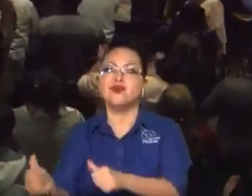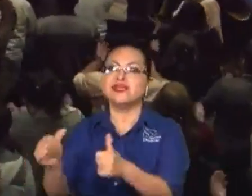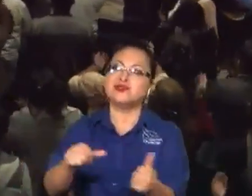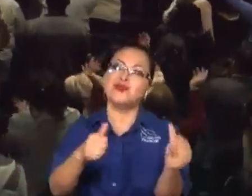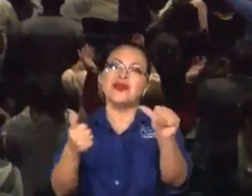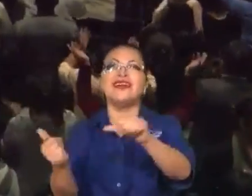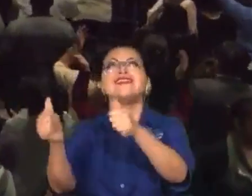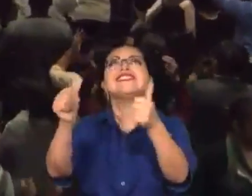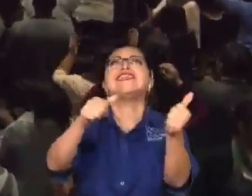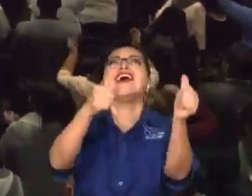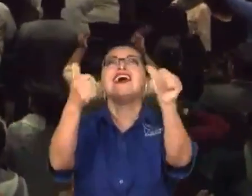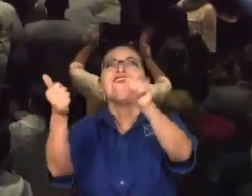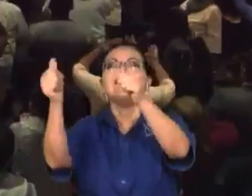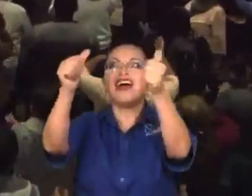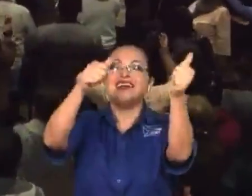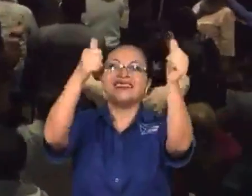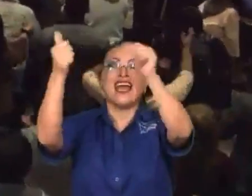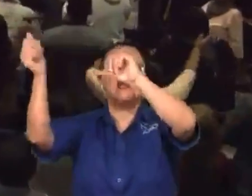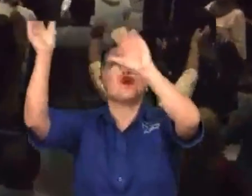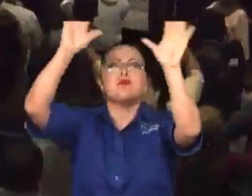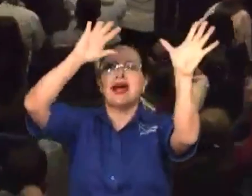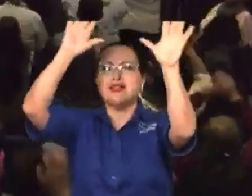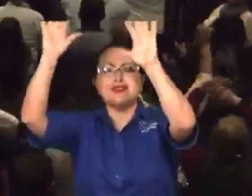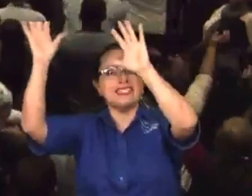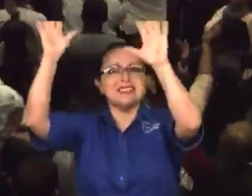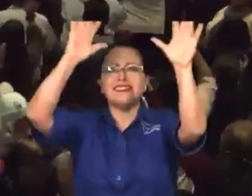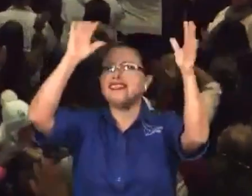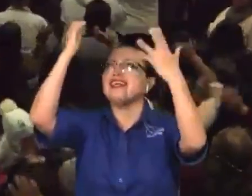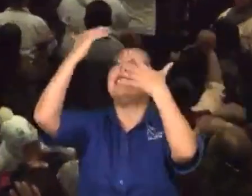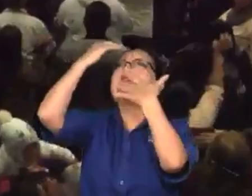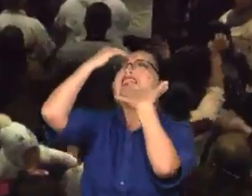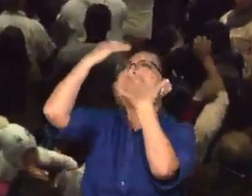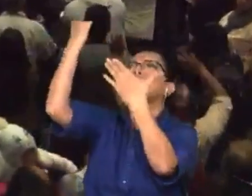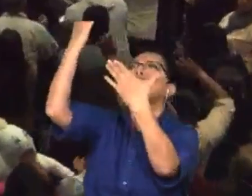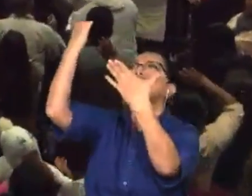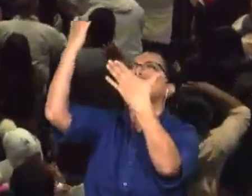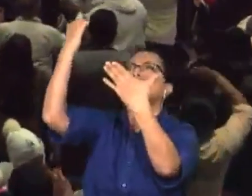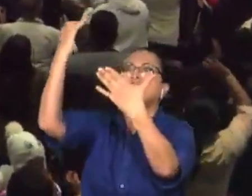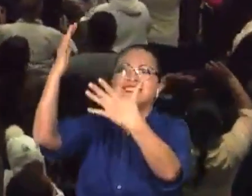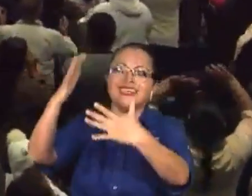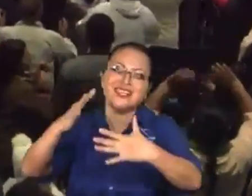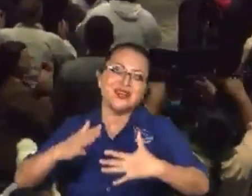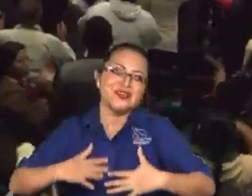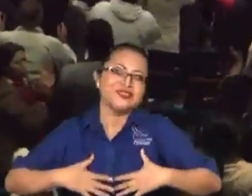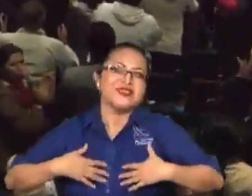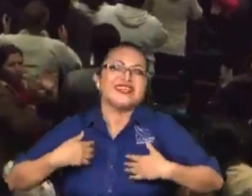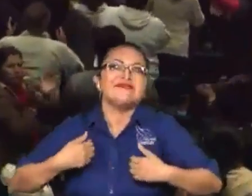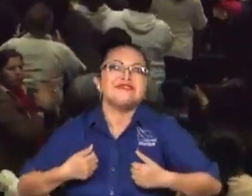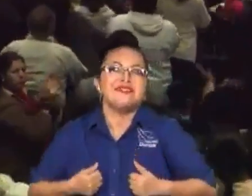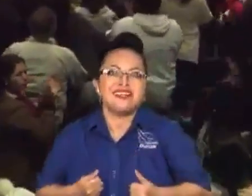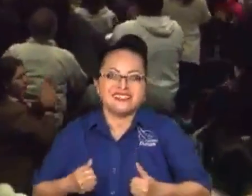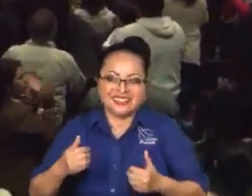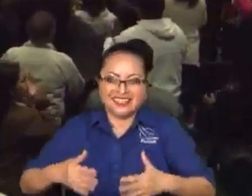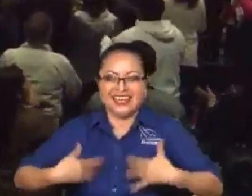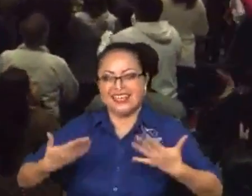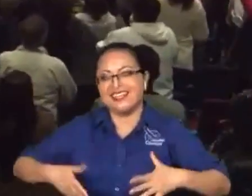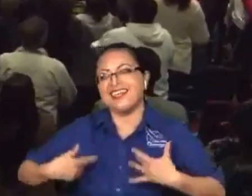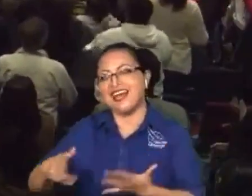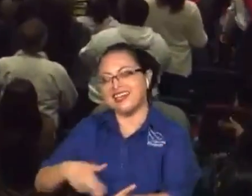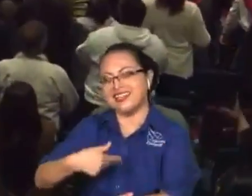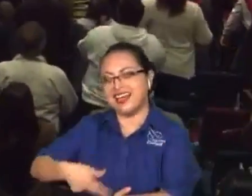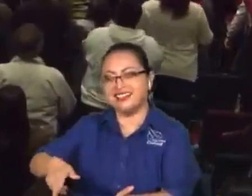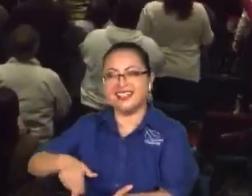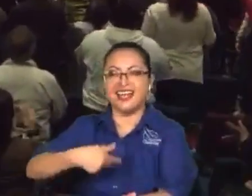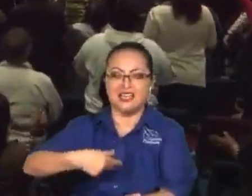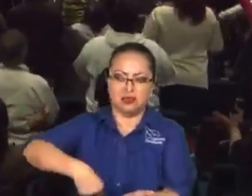Sube, sube, sube nuestra alabanza, con manos extendidas y acción de gracias, con todas mis fuerzas,